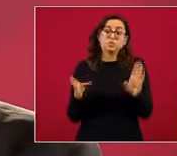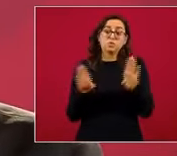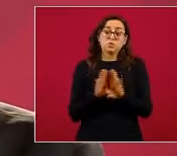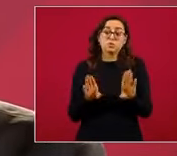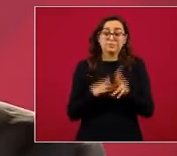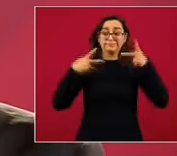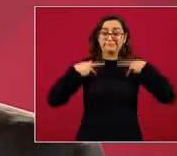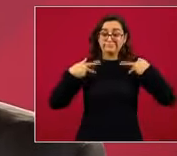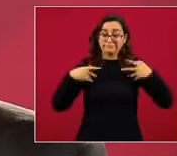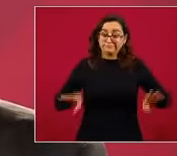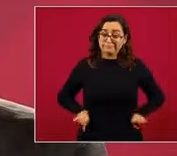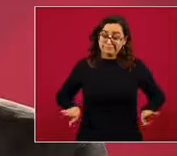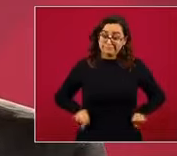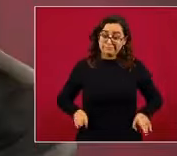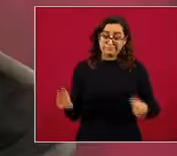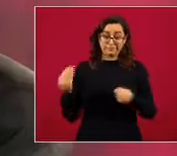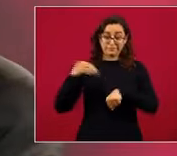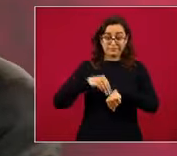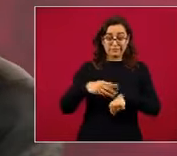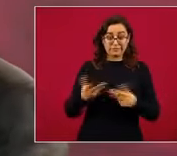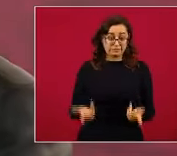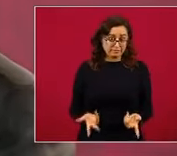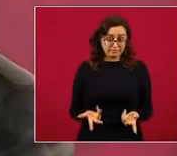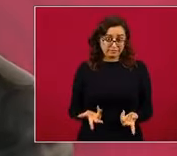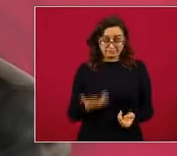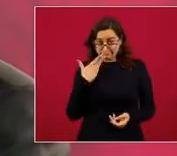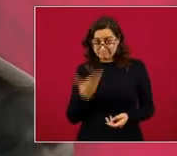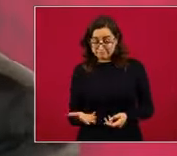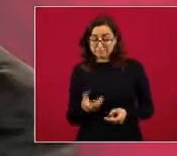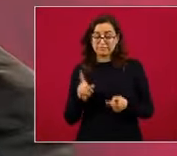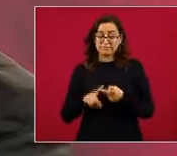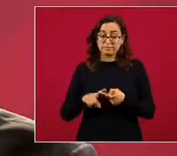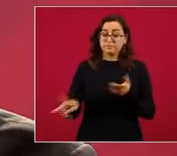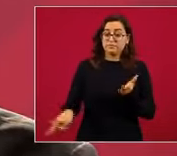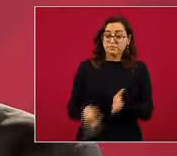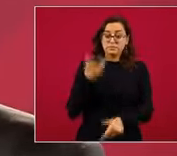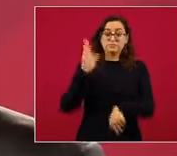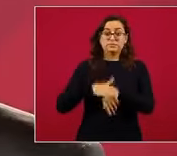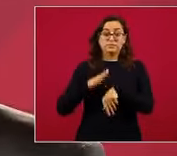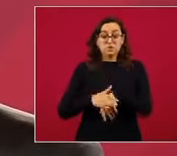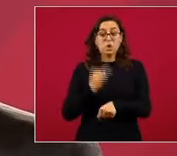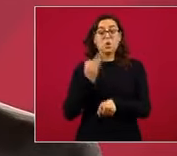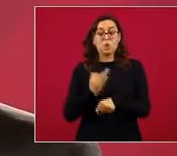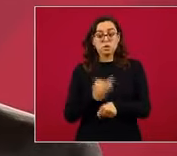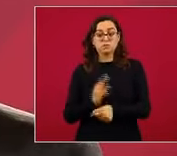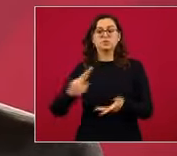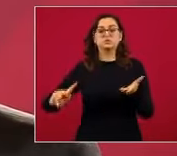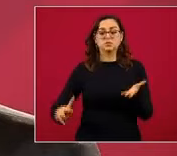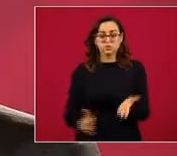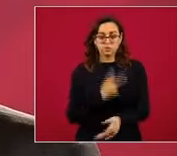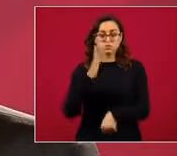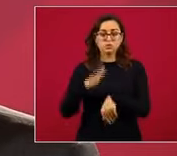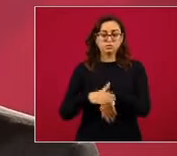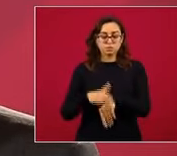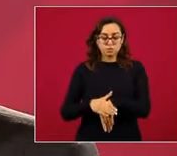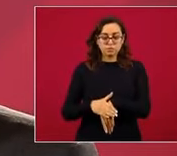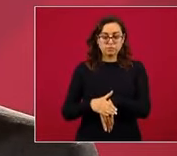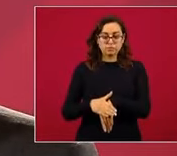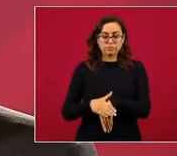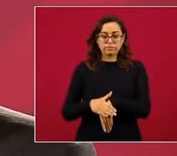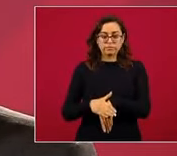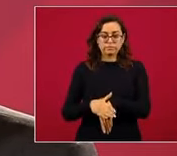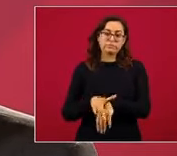las personas, el llamado repetido, enfático, lo vuelvo a hacer aquí, a nombre, desde